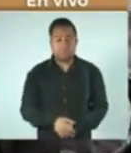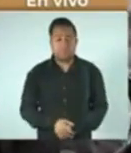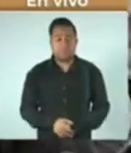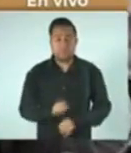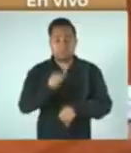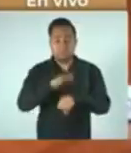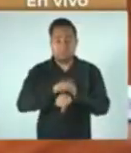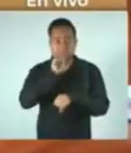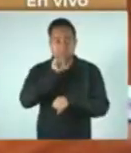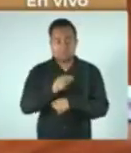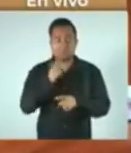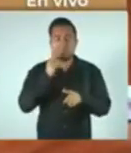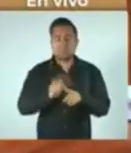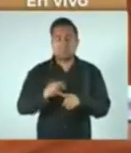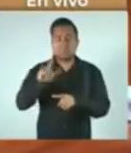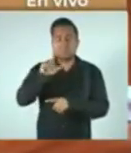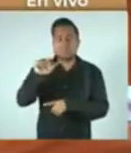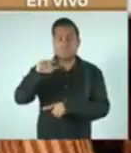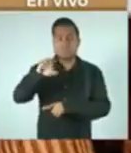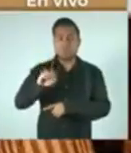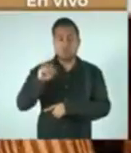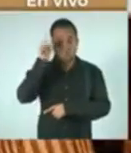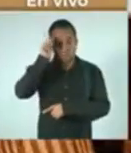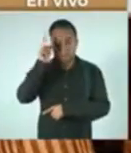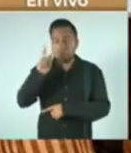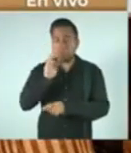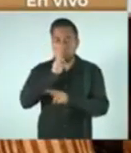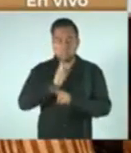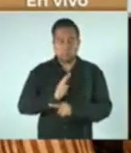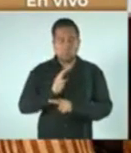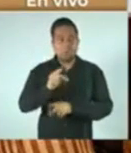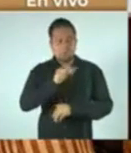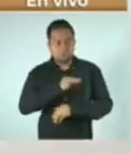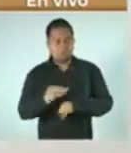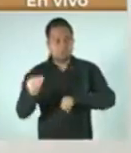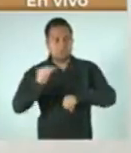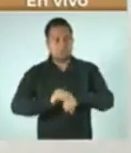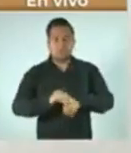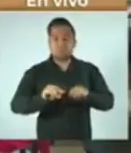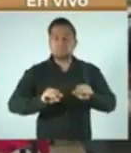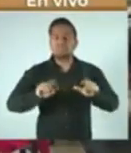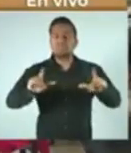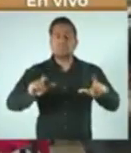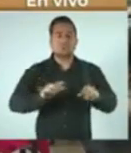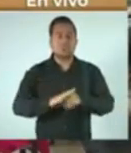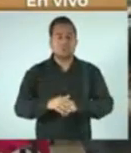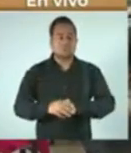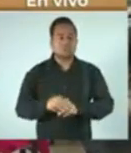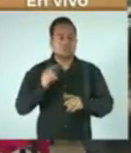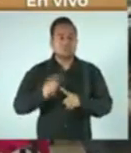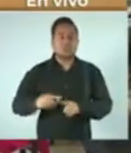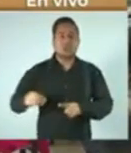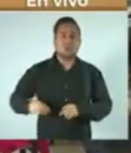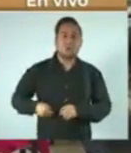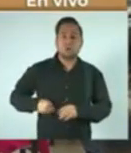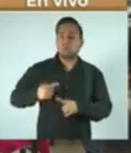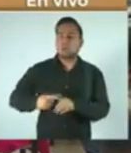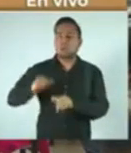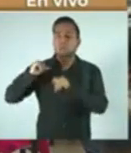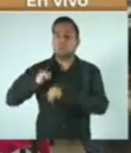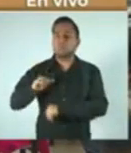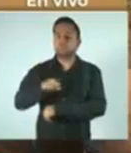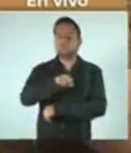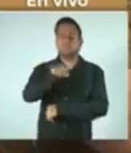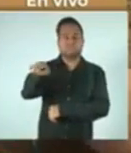ya respondió Llano Guadalupe, si podemos ponerla, a quien se señala por parte de las autoridades